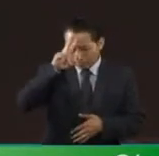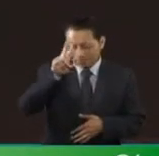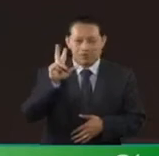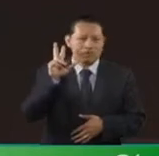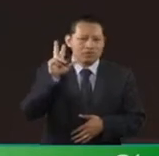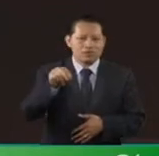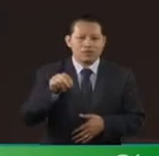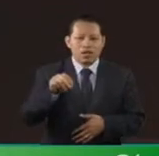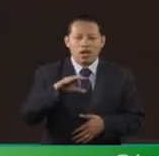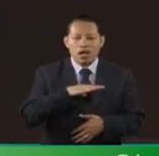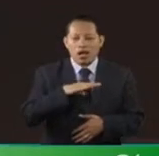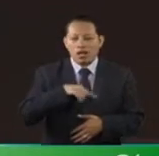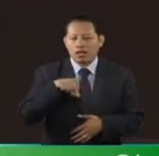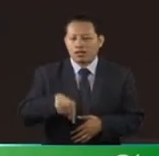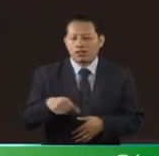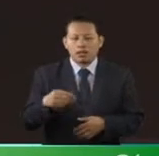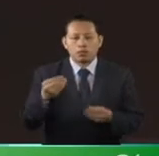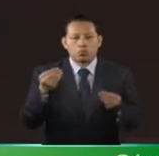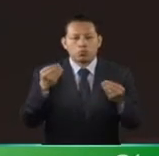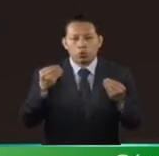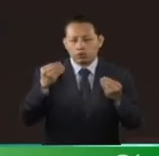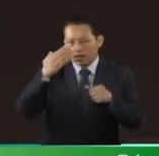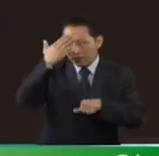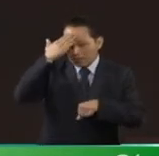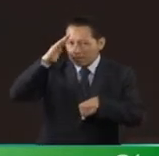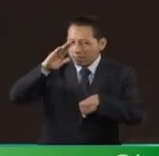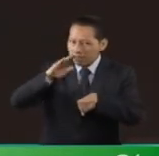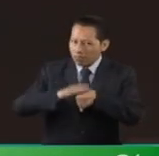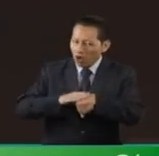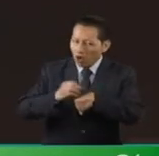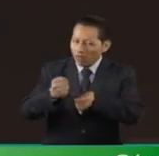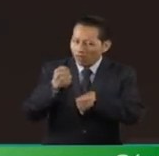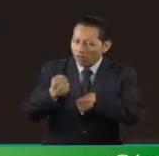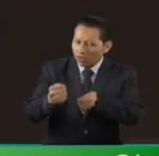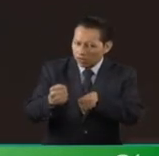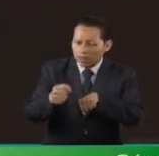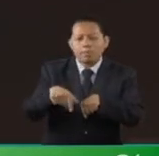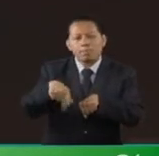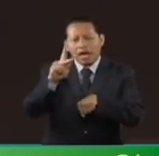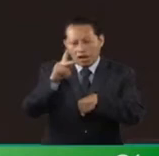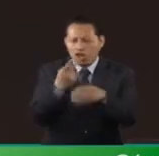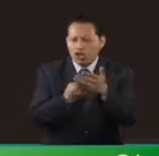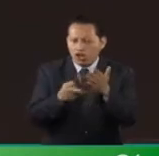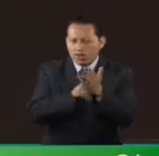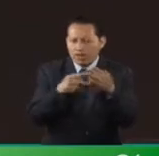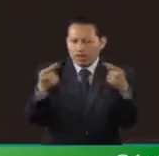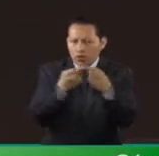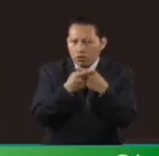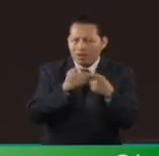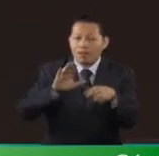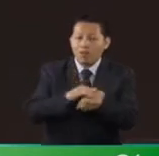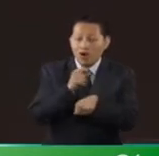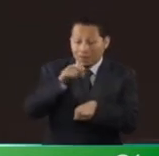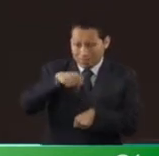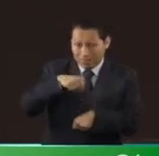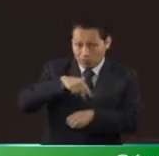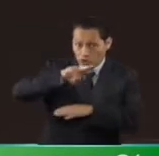hay mucha memoria. Pero también hay incongruencia, porque en esta misma